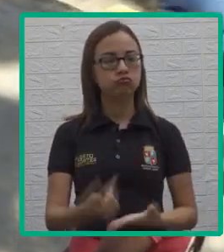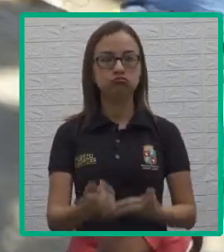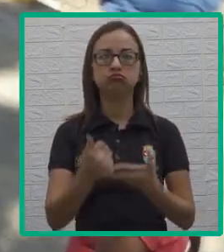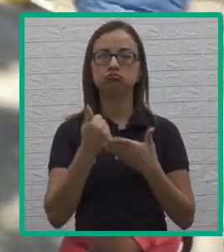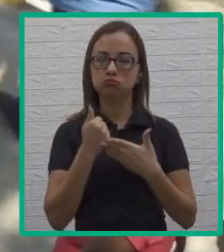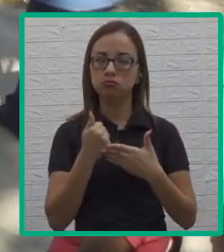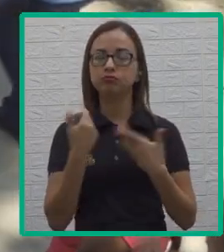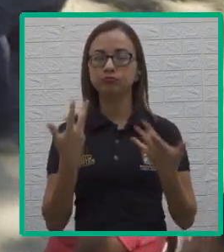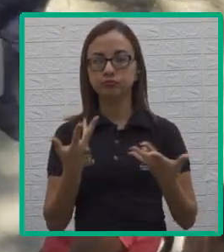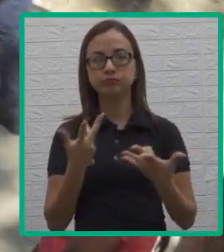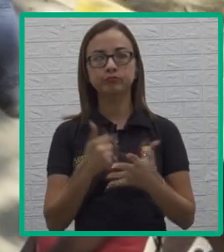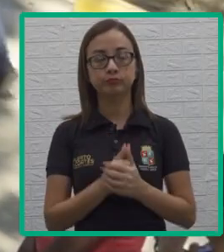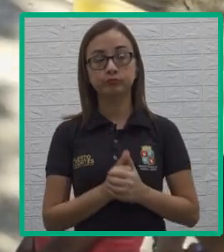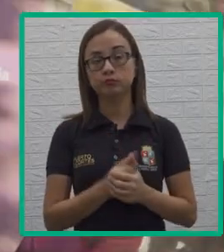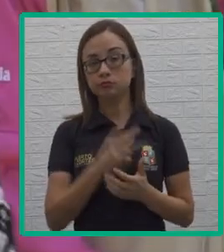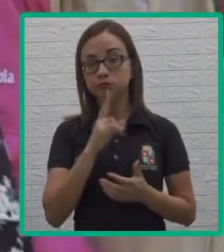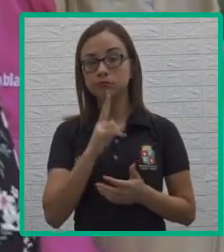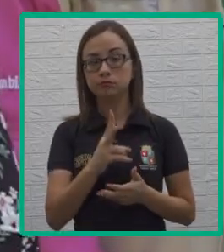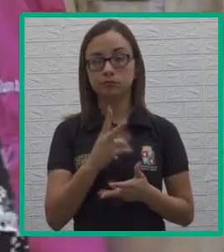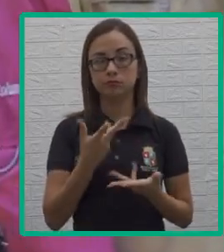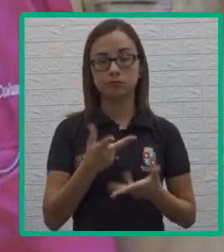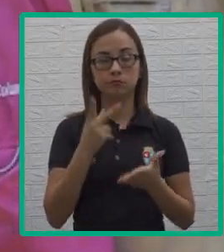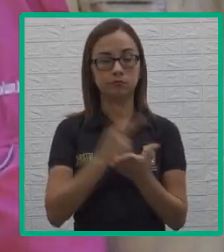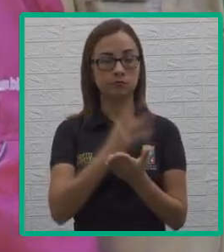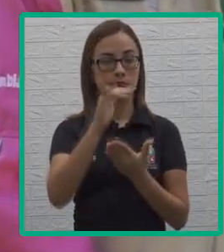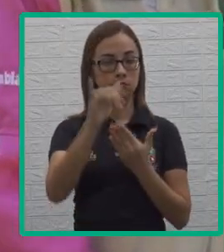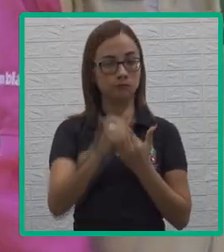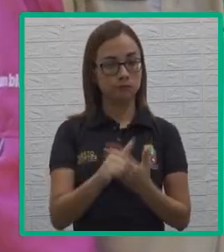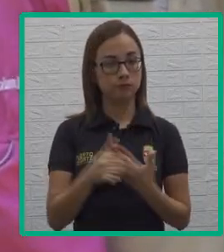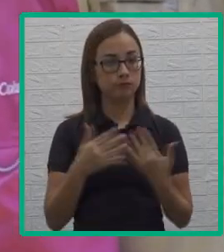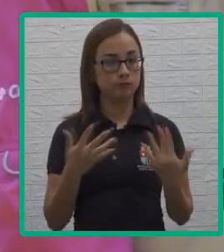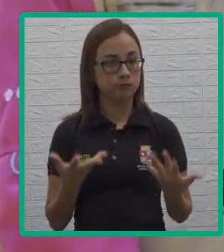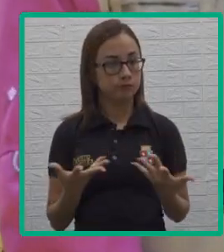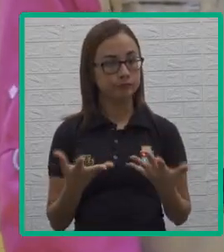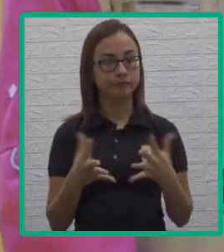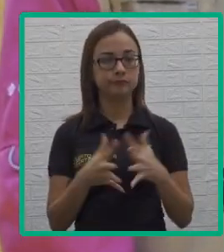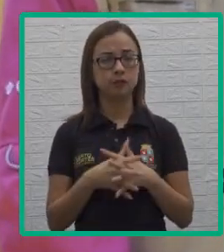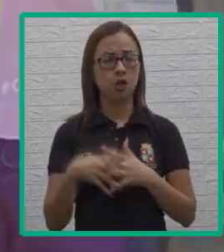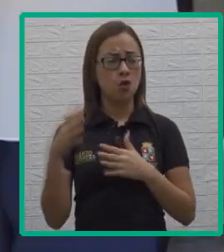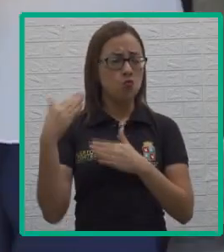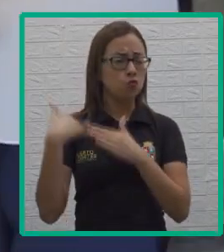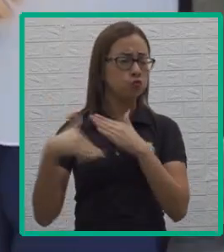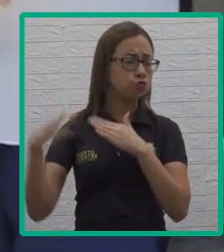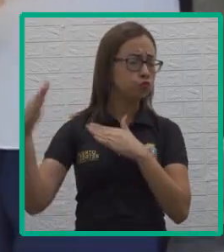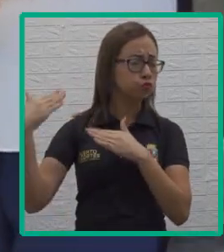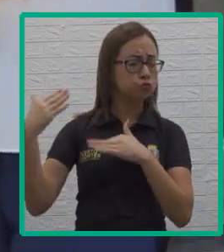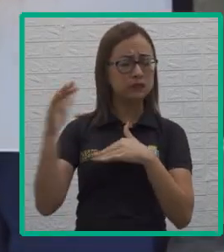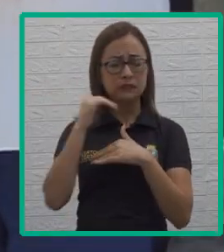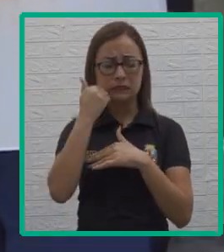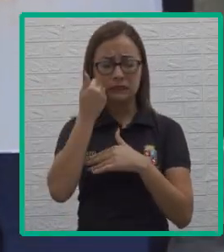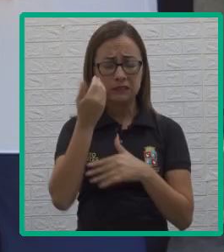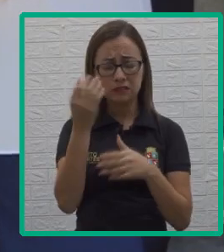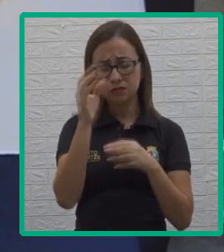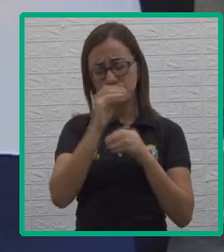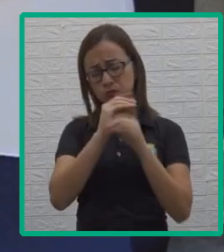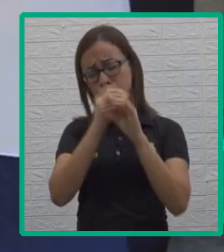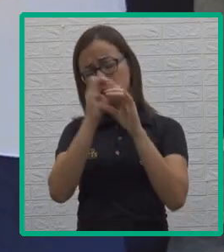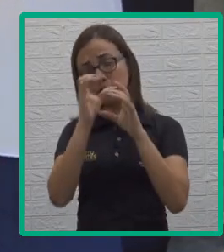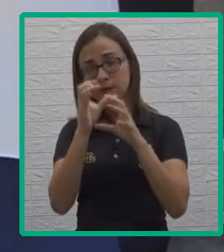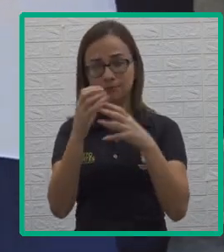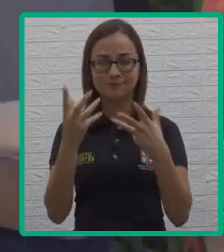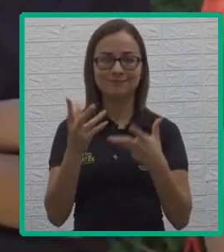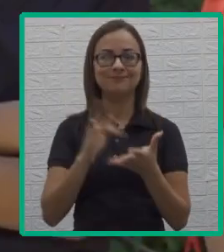de mucha ayuda para la comunidad, ya que, ¿verdad?, el proyecto pues por años se ha estado